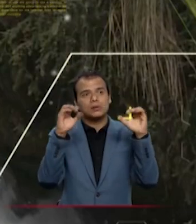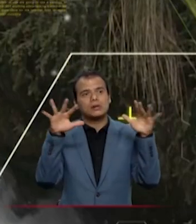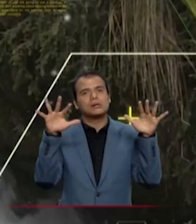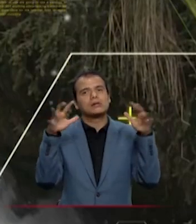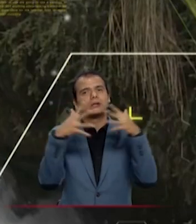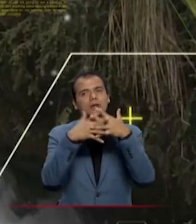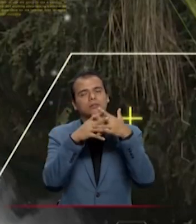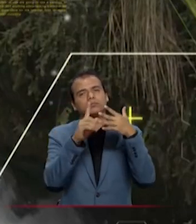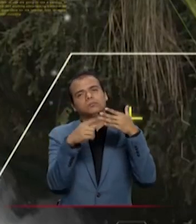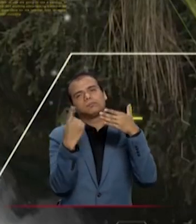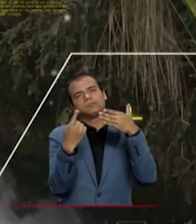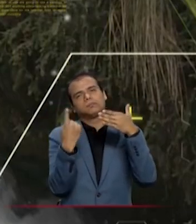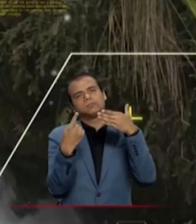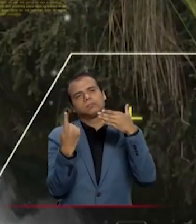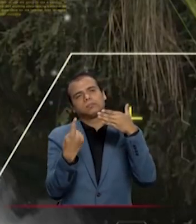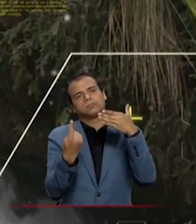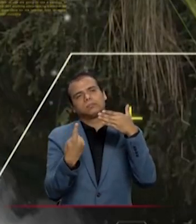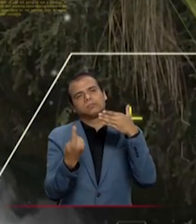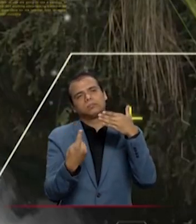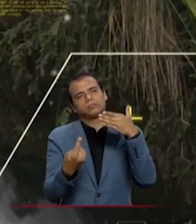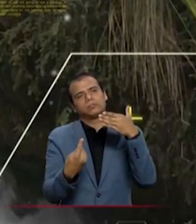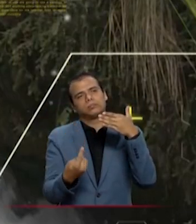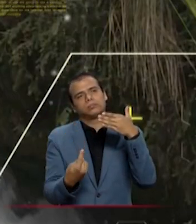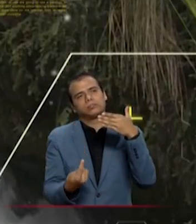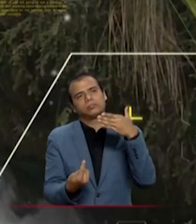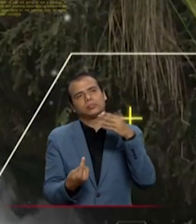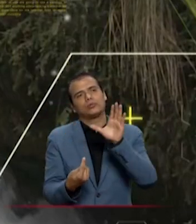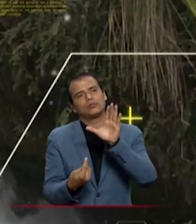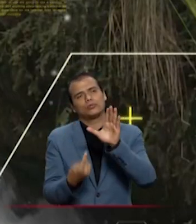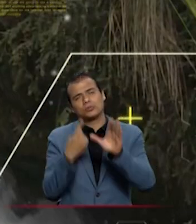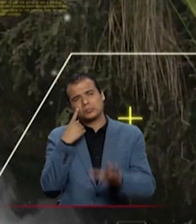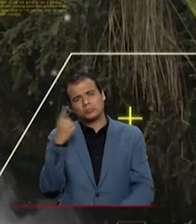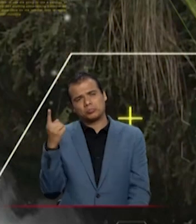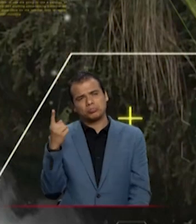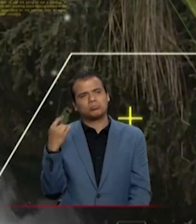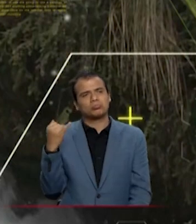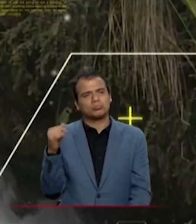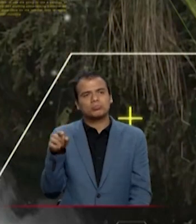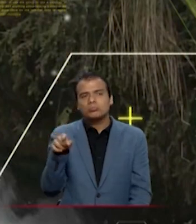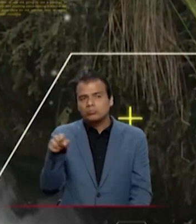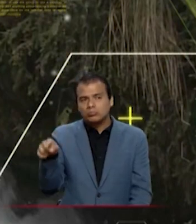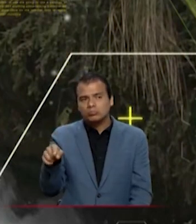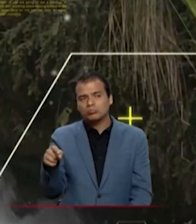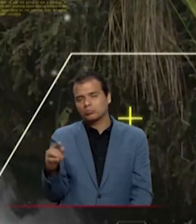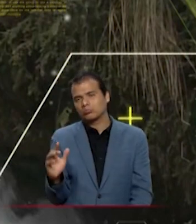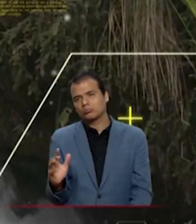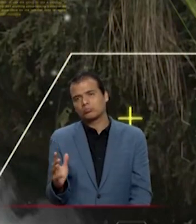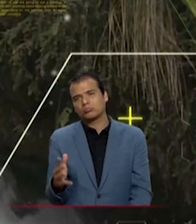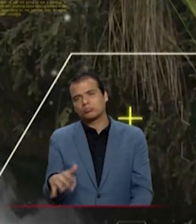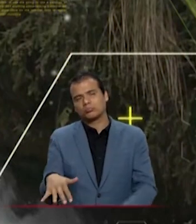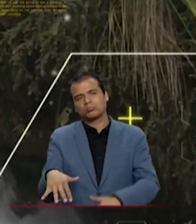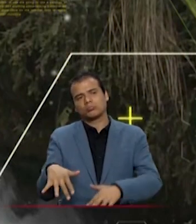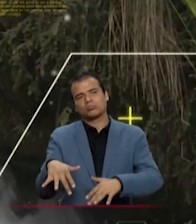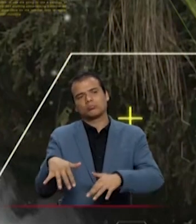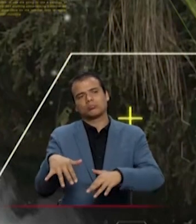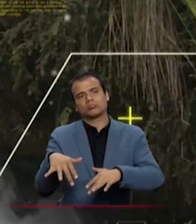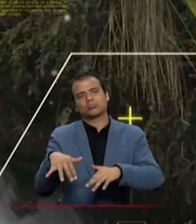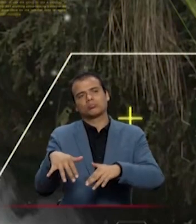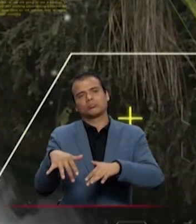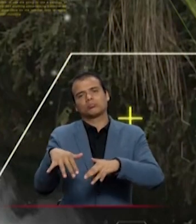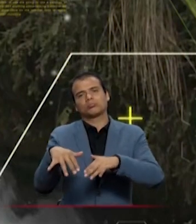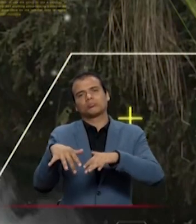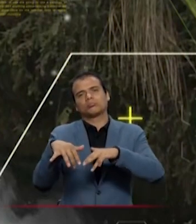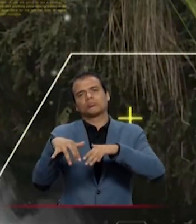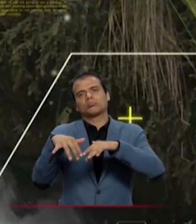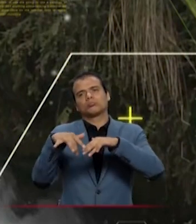forma un torbellino o una un ciclón que lo vemos incluso levantando columnas de polvo o de basura